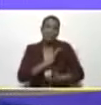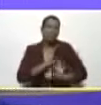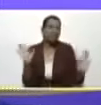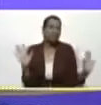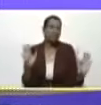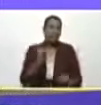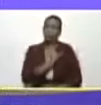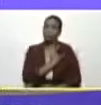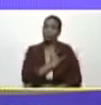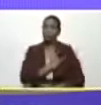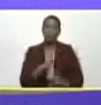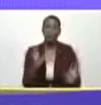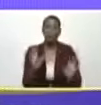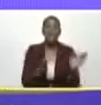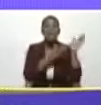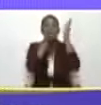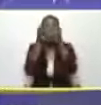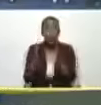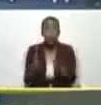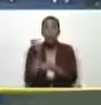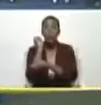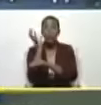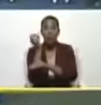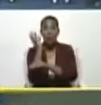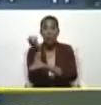universitarios el segundo